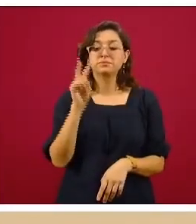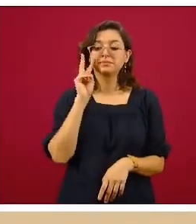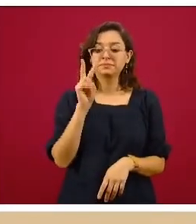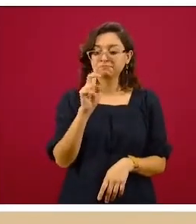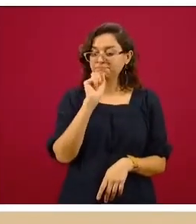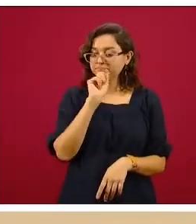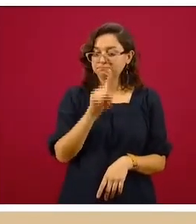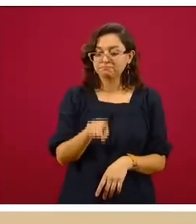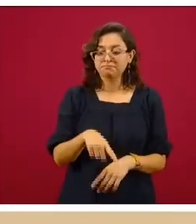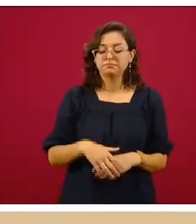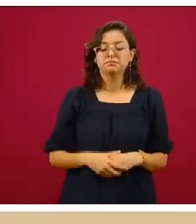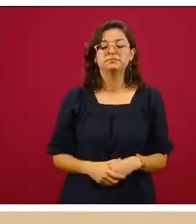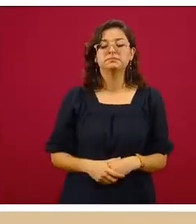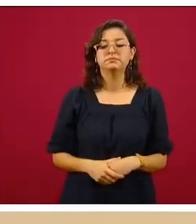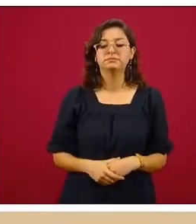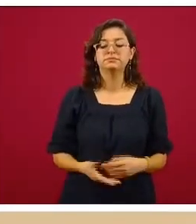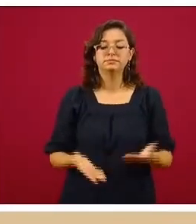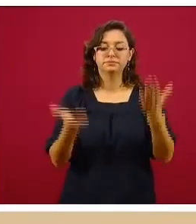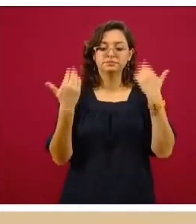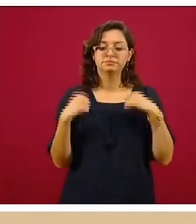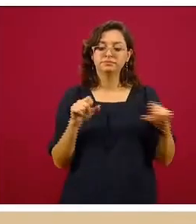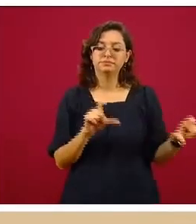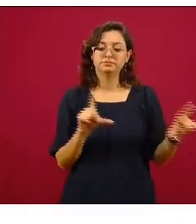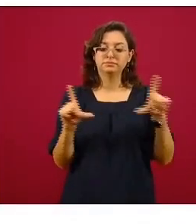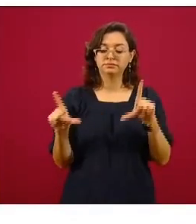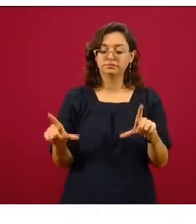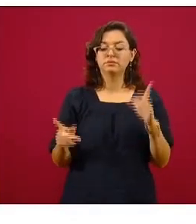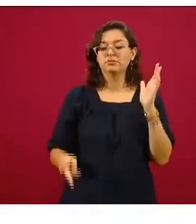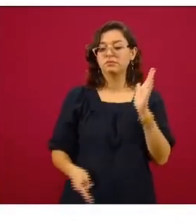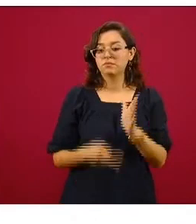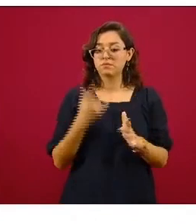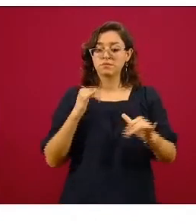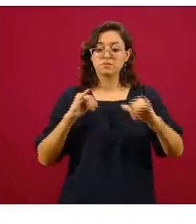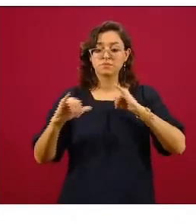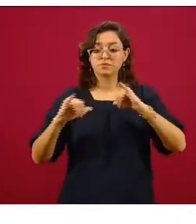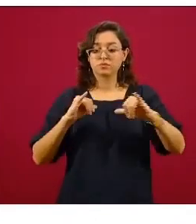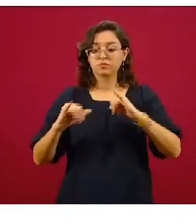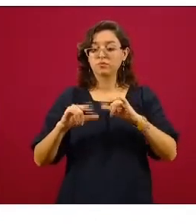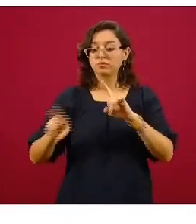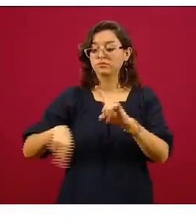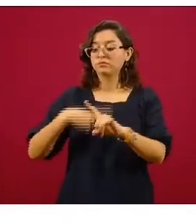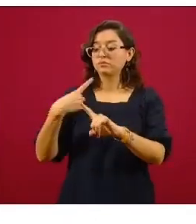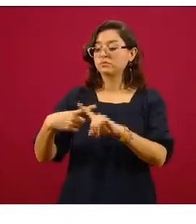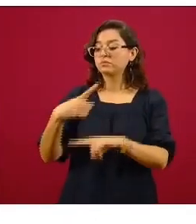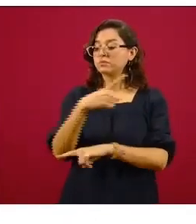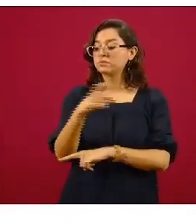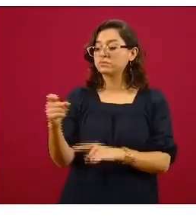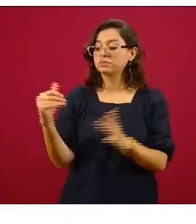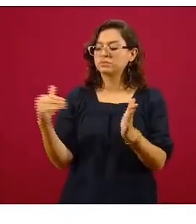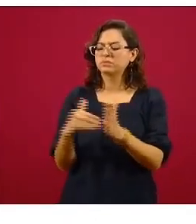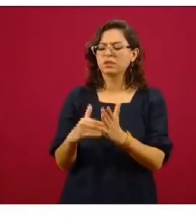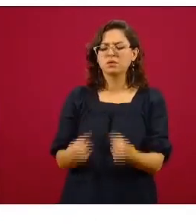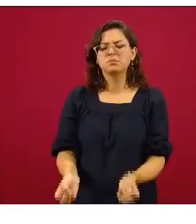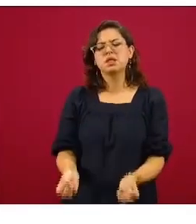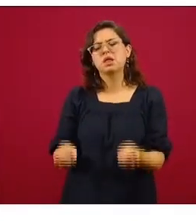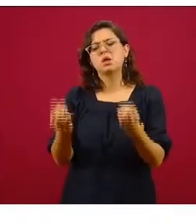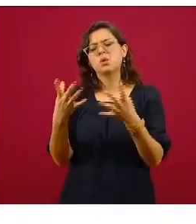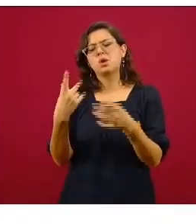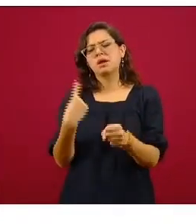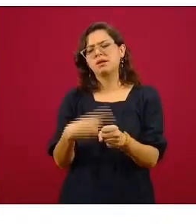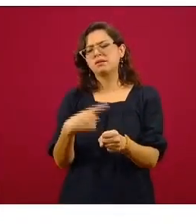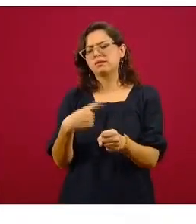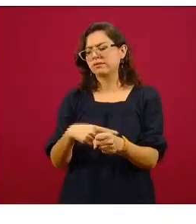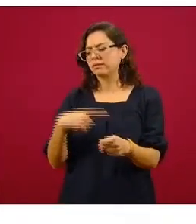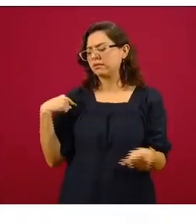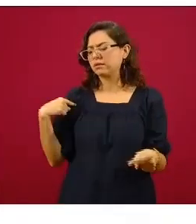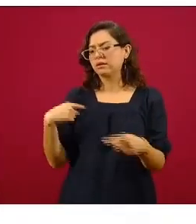de los mismos. La siguiente diapositiva es el mapa nuevamente, pero ahora de la tasa de incidencia de estos casos en los últimos